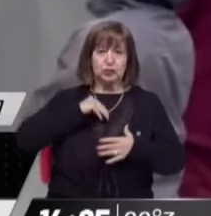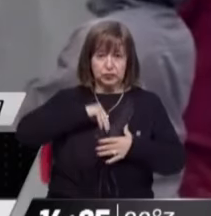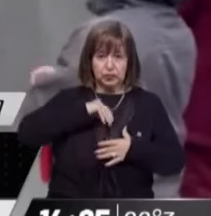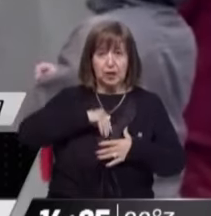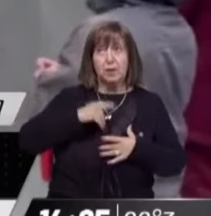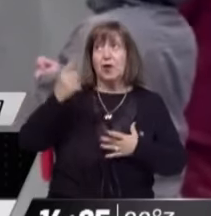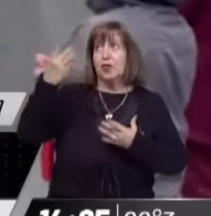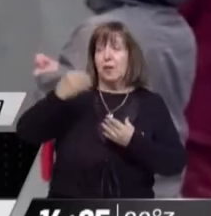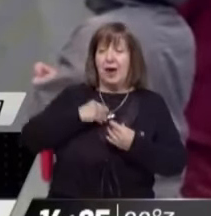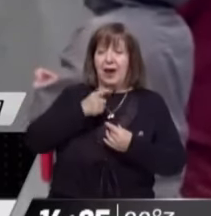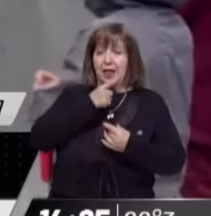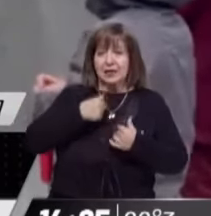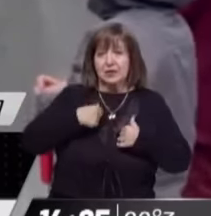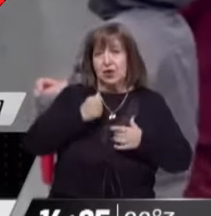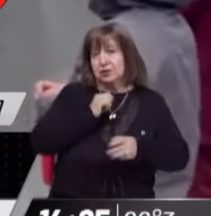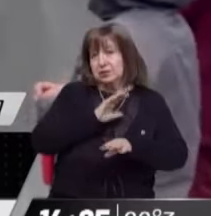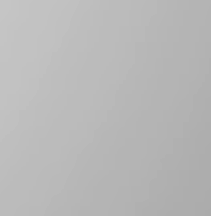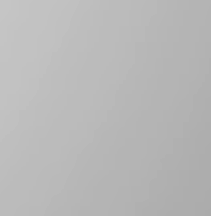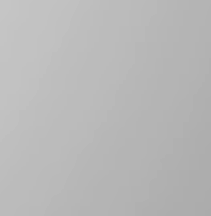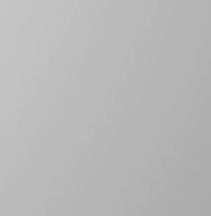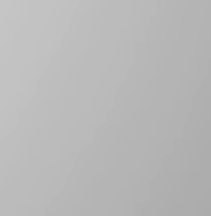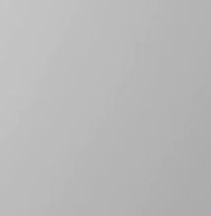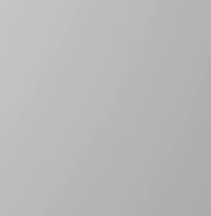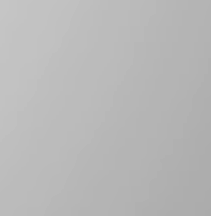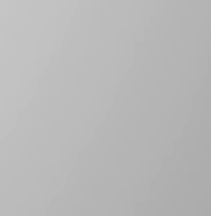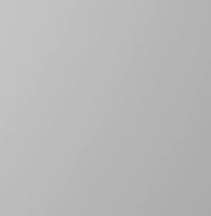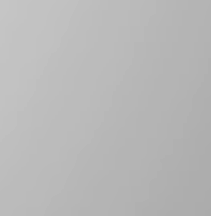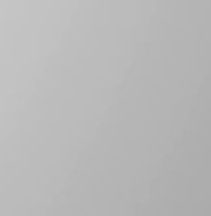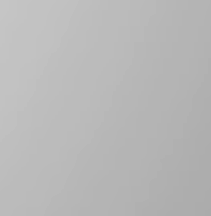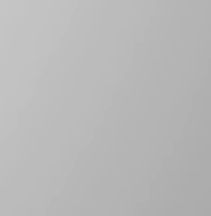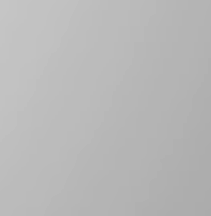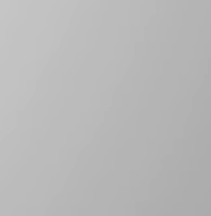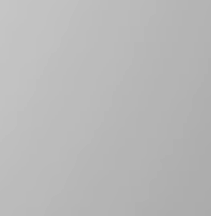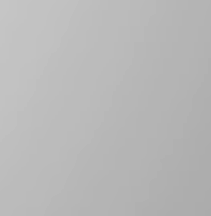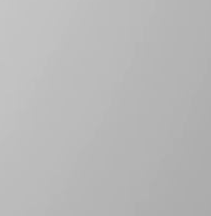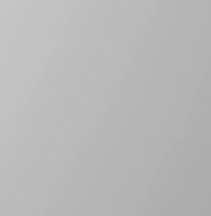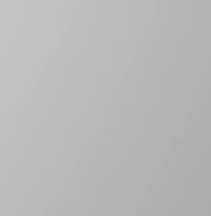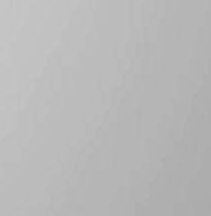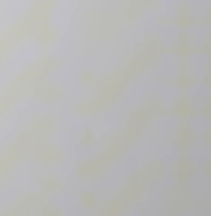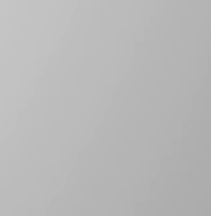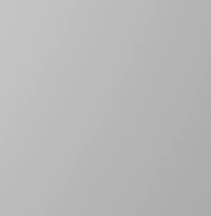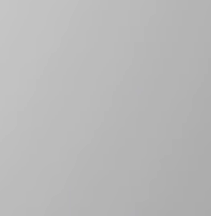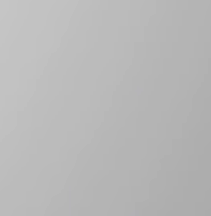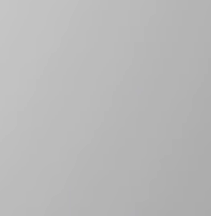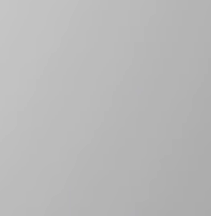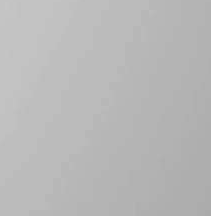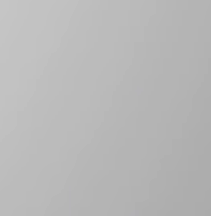Dios nos ha asignado en esta vida y queremos completarla. Perfecto, gracias. Muchas gracias a ustedes, un abrazo.